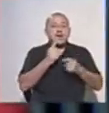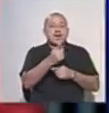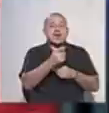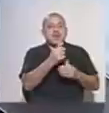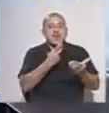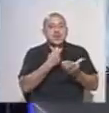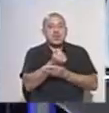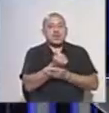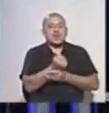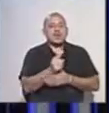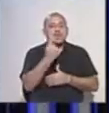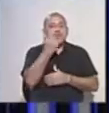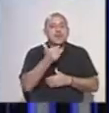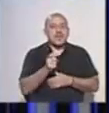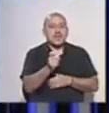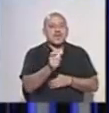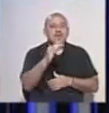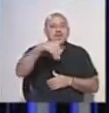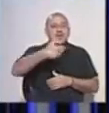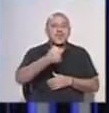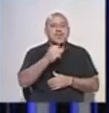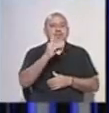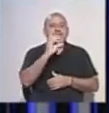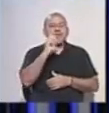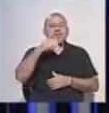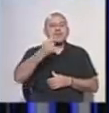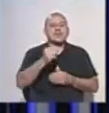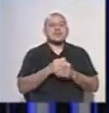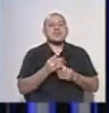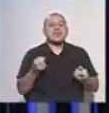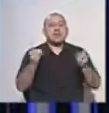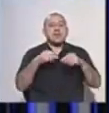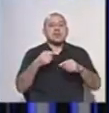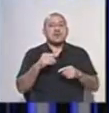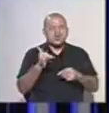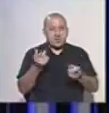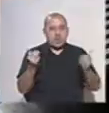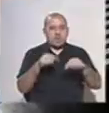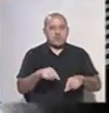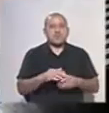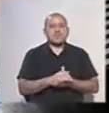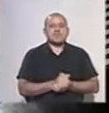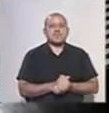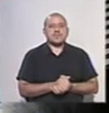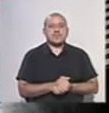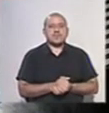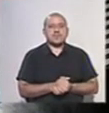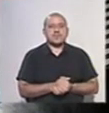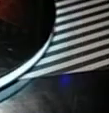Madonna. Para hacerle competencia, ¿no? Bueno, nos vamos a una pausa, ya volvemos con más Epa Verano.